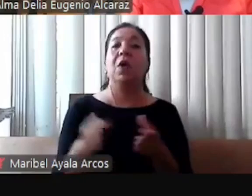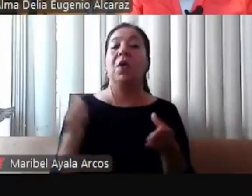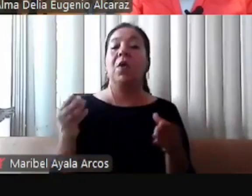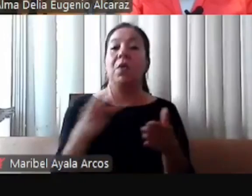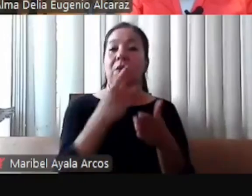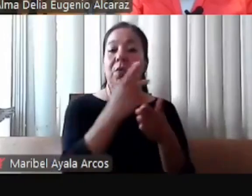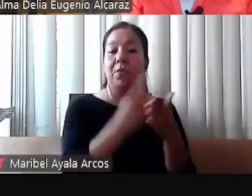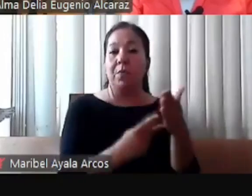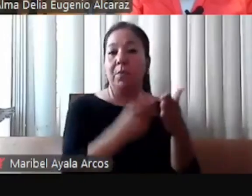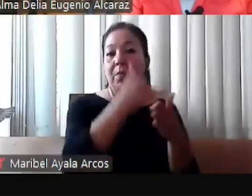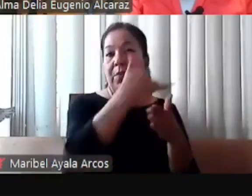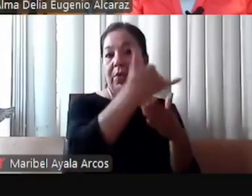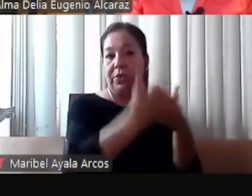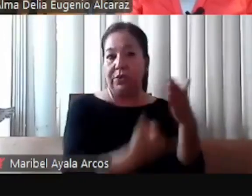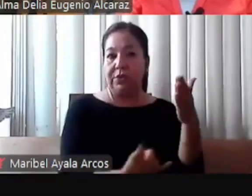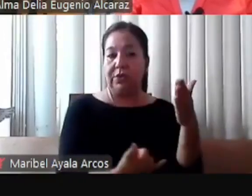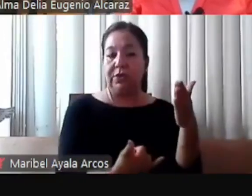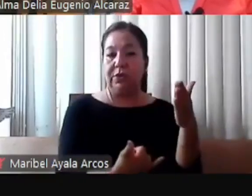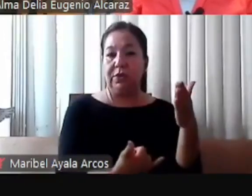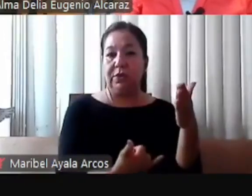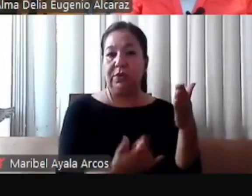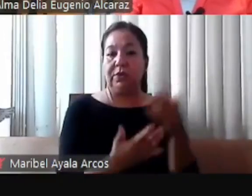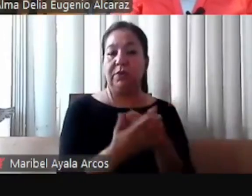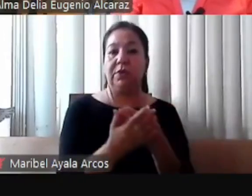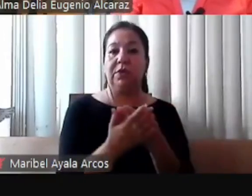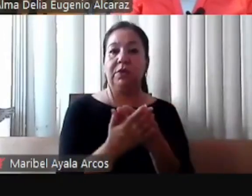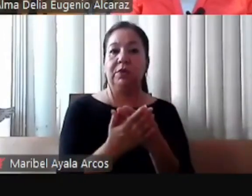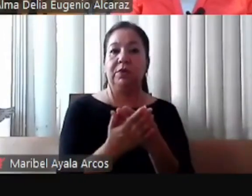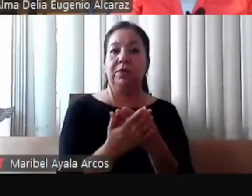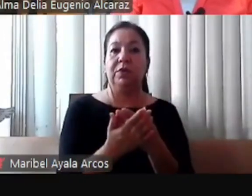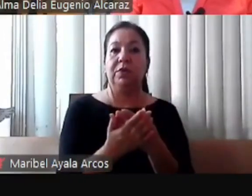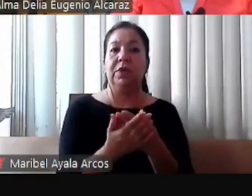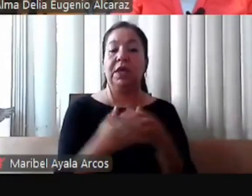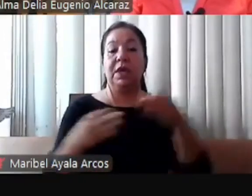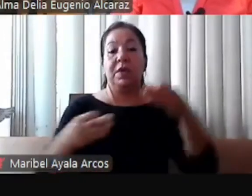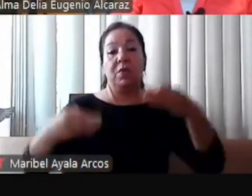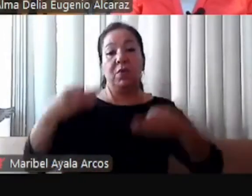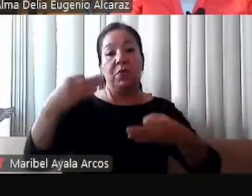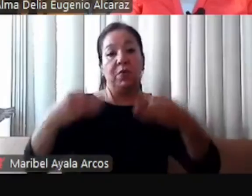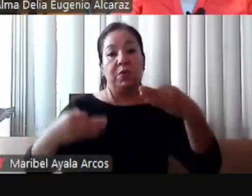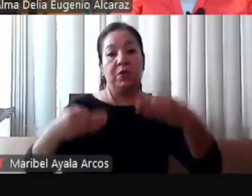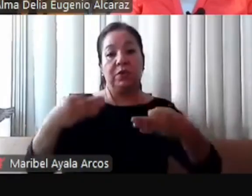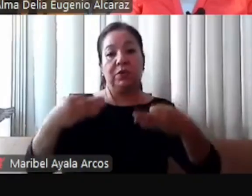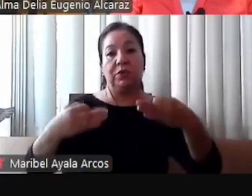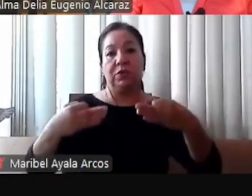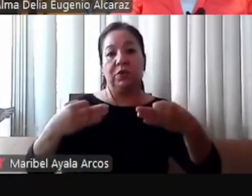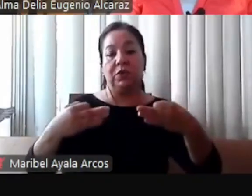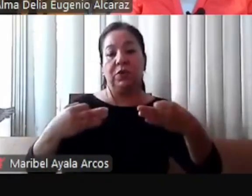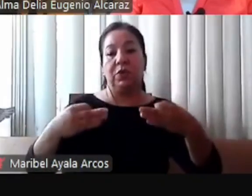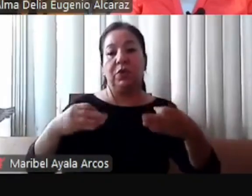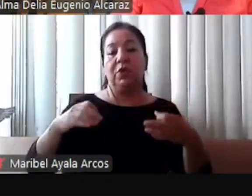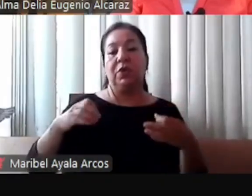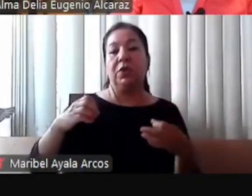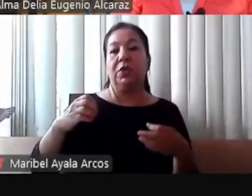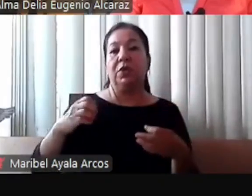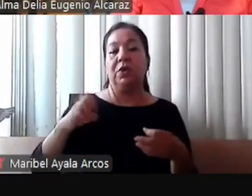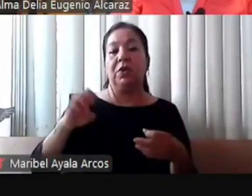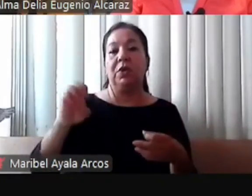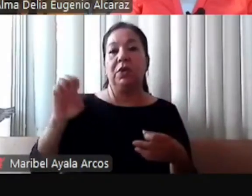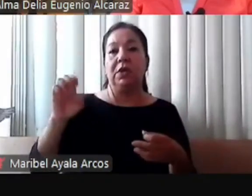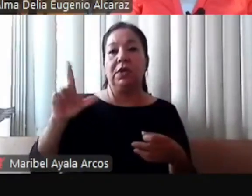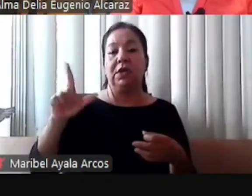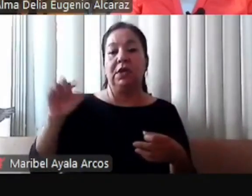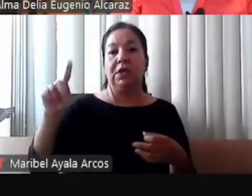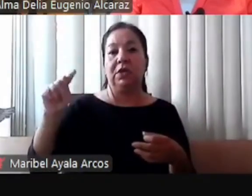de resolución sobre el juicio electoral ciudadano 171 del 2024, que